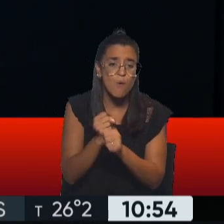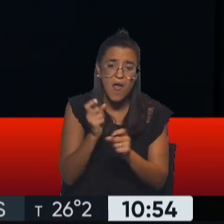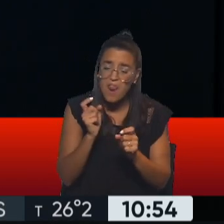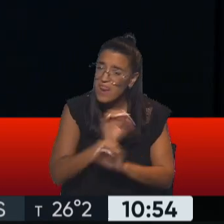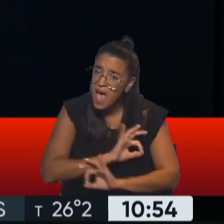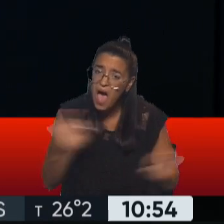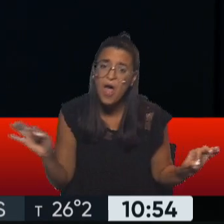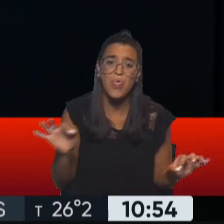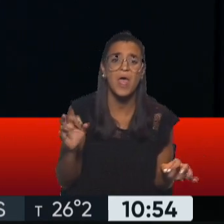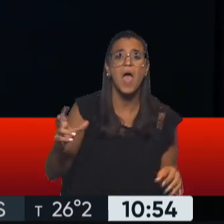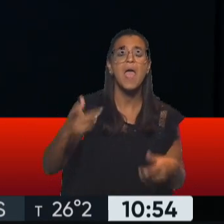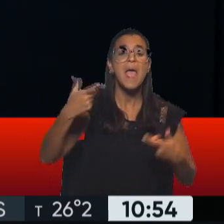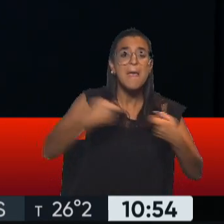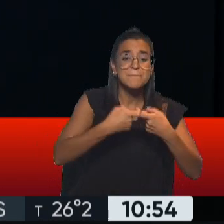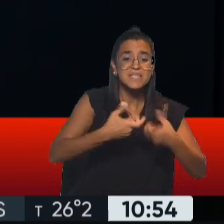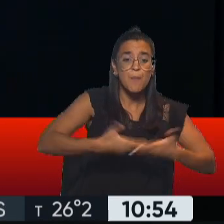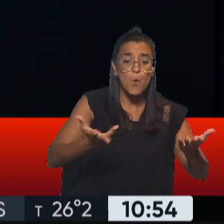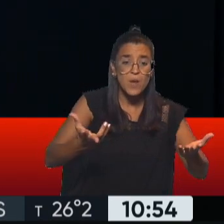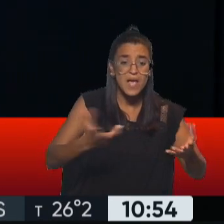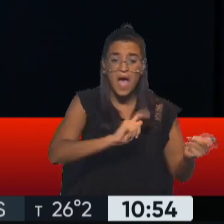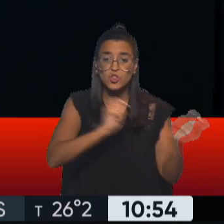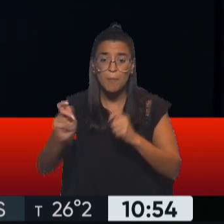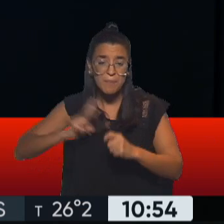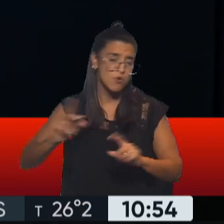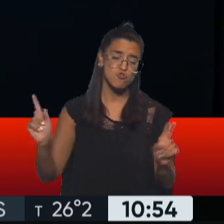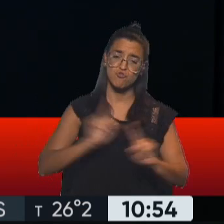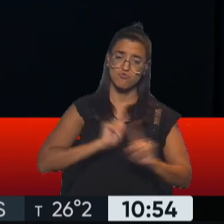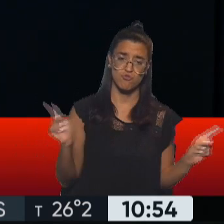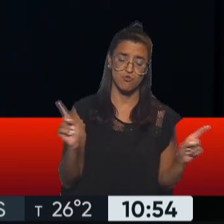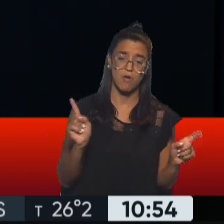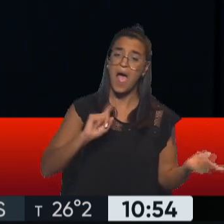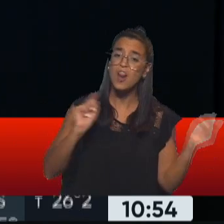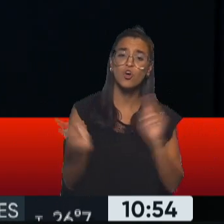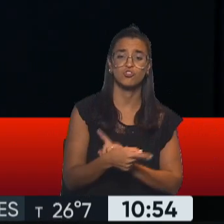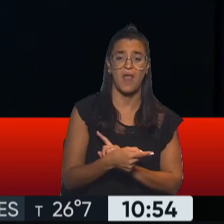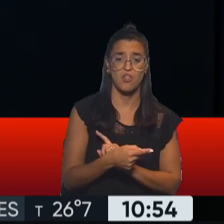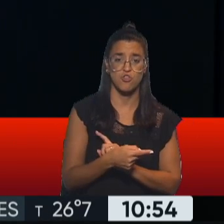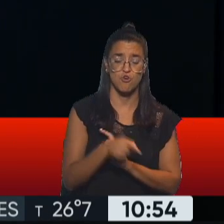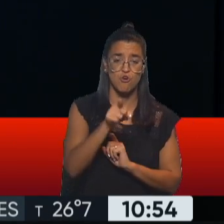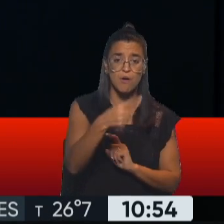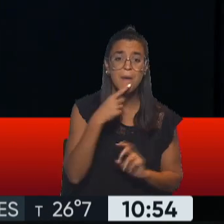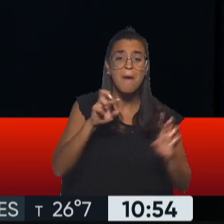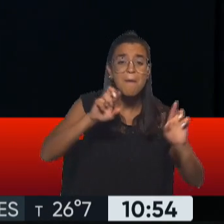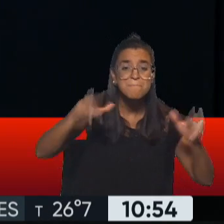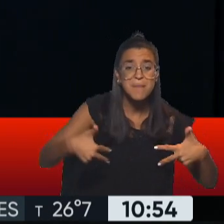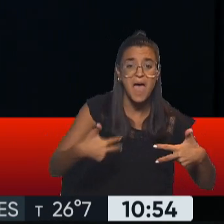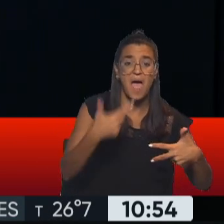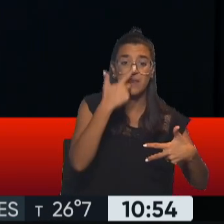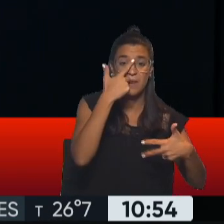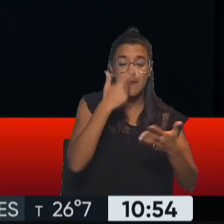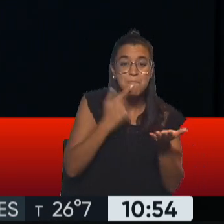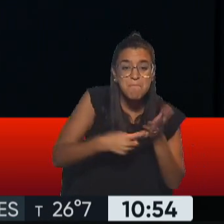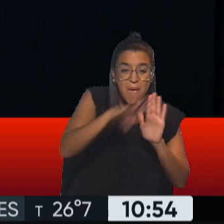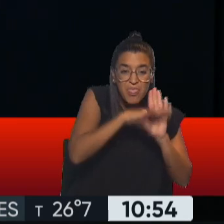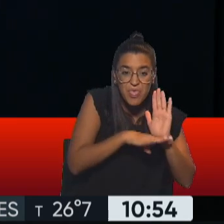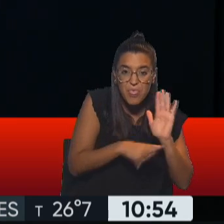ninguna privatización de empresas públicas. Por el contrario, el esquema de medidas que promueven